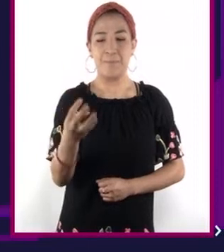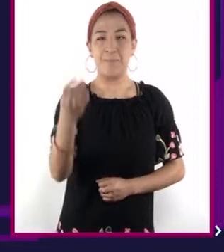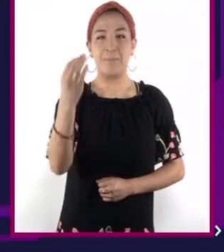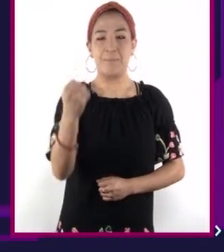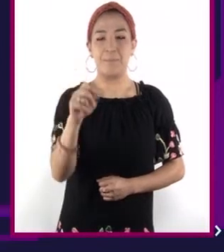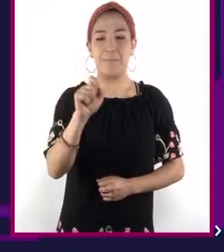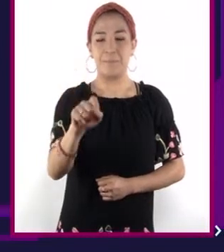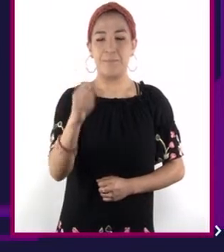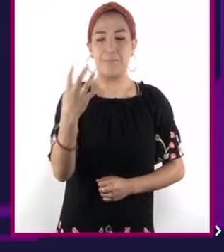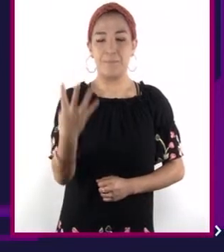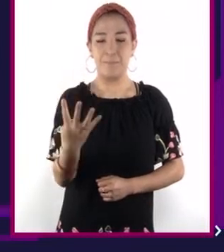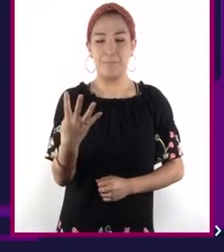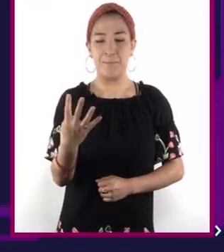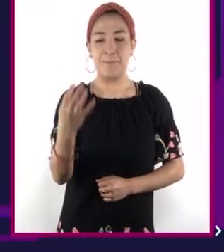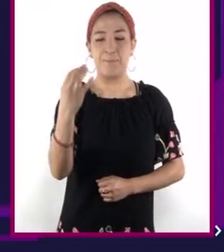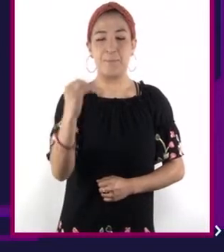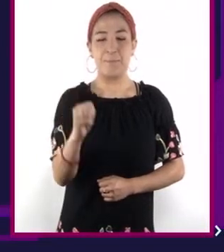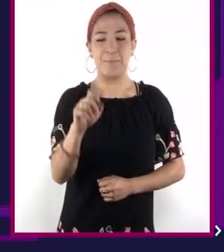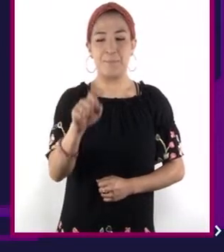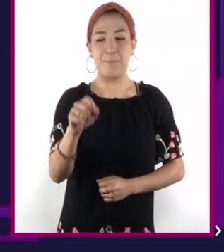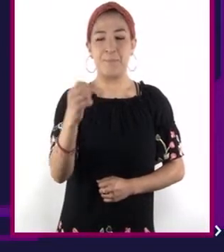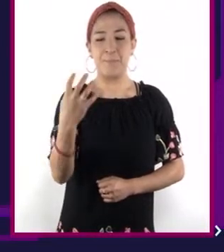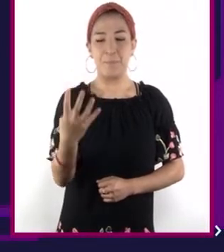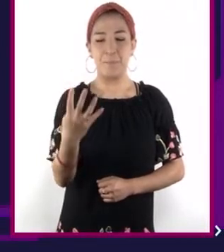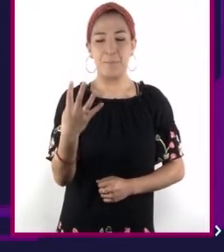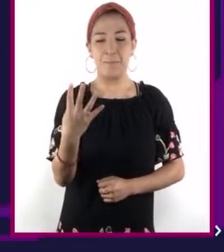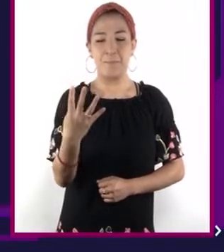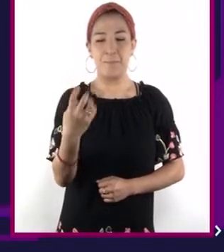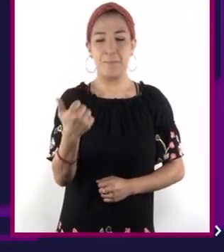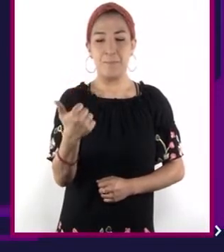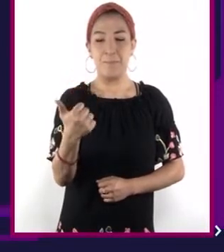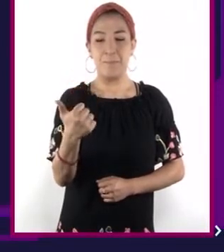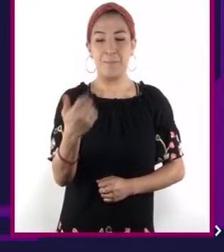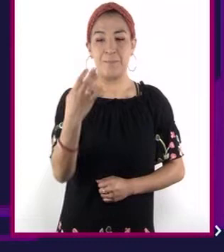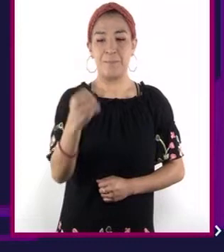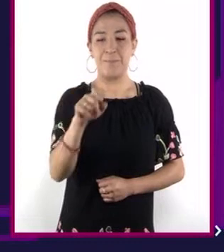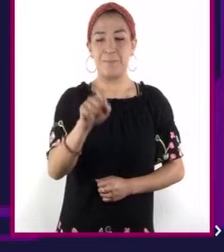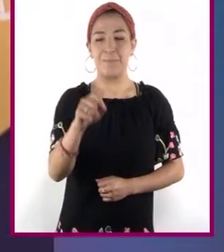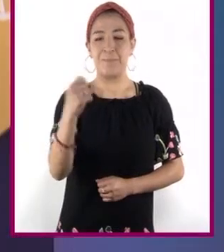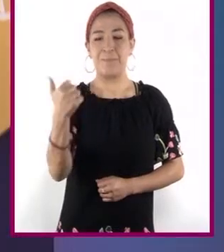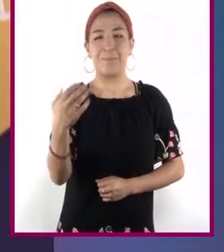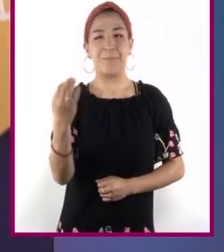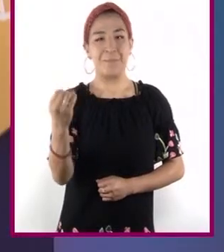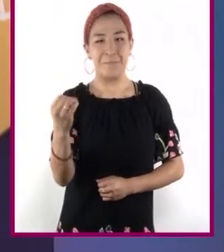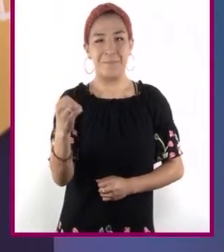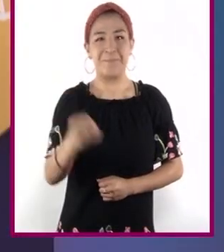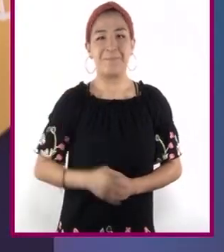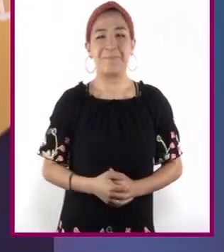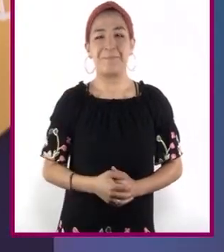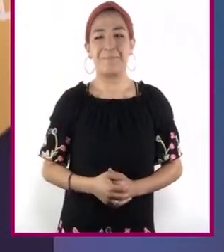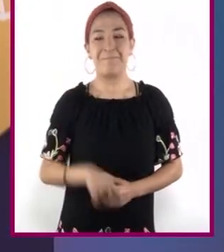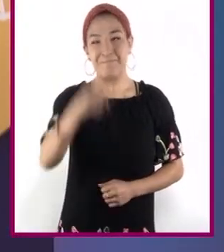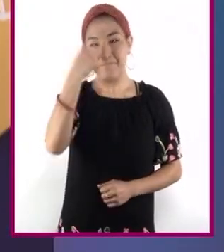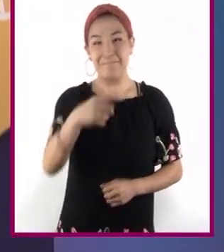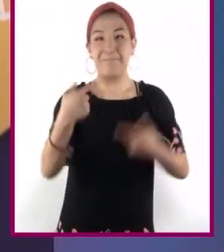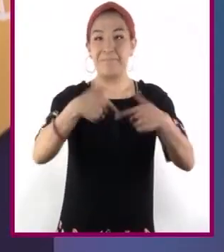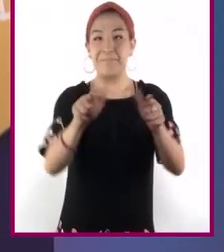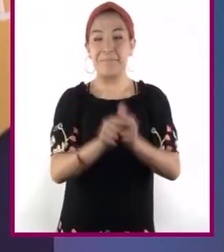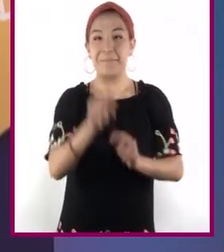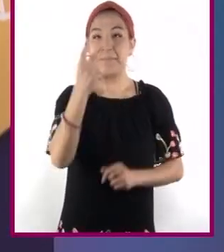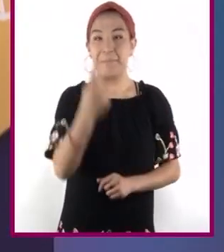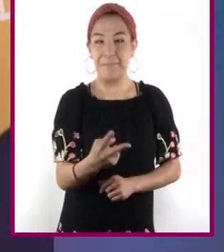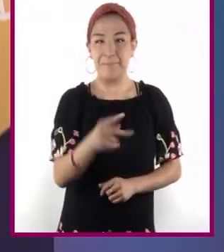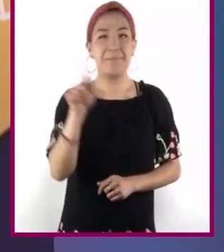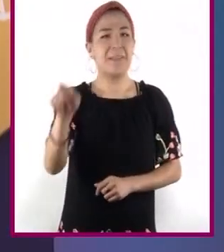9.3, 9.4, 9.6, 9.9. Para el grupo 2,